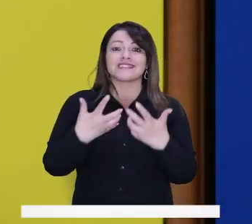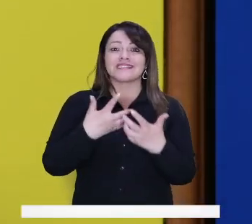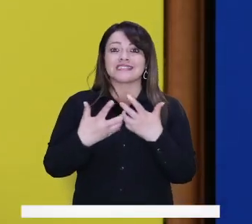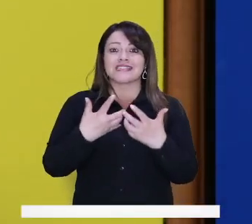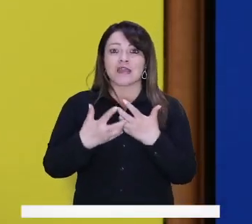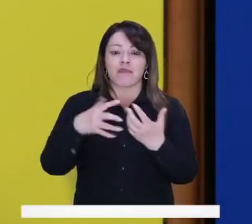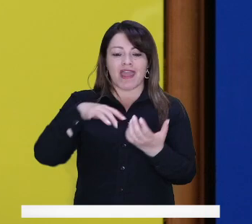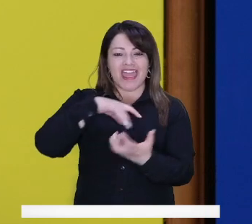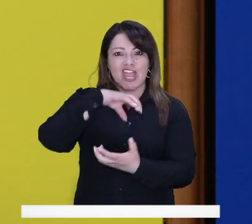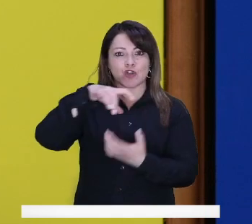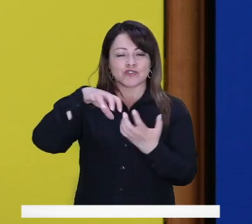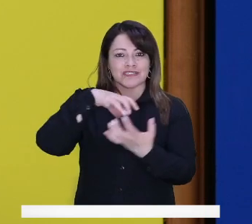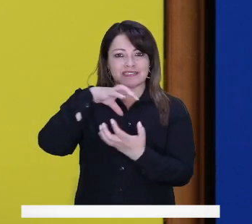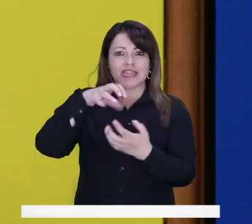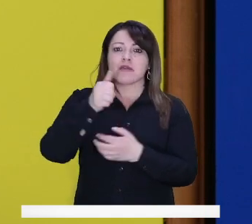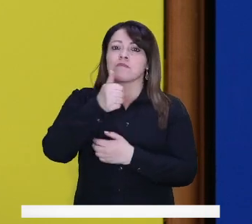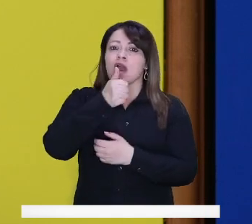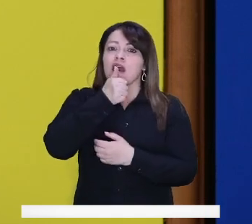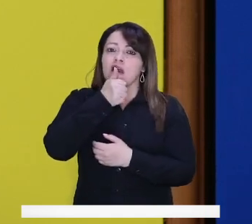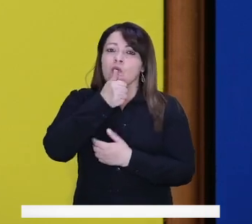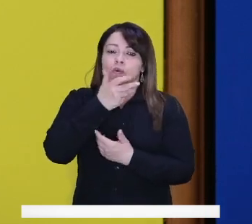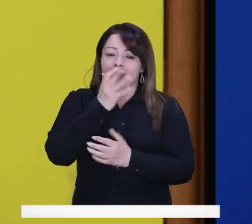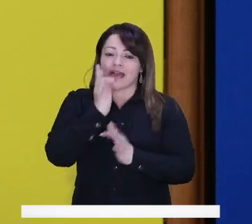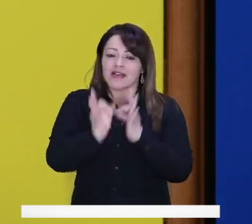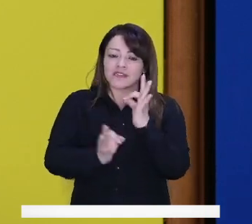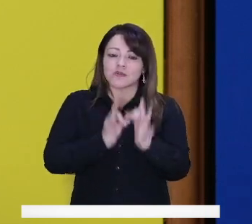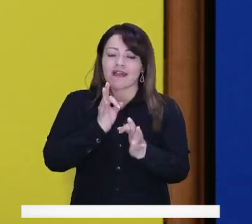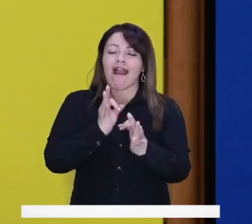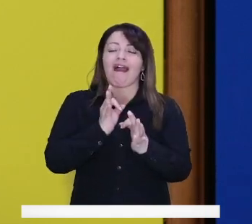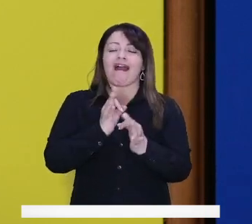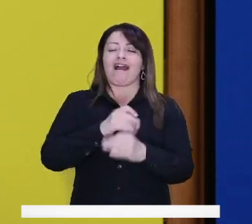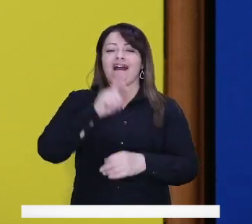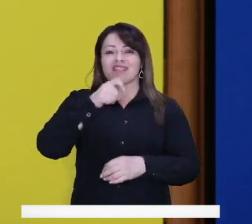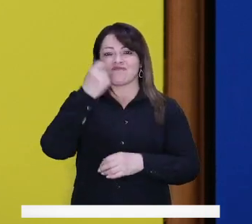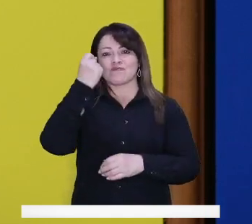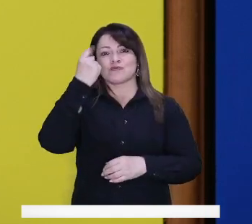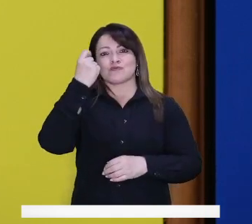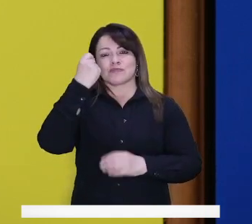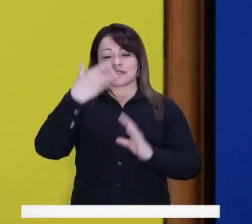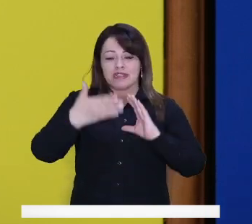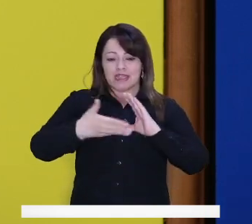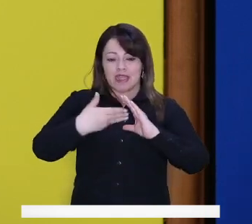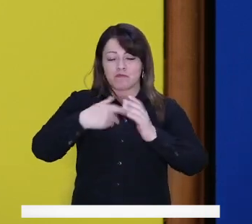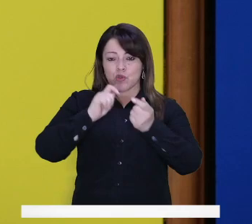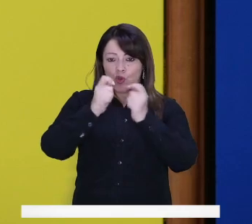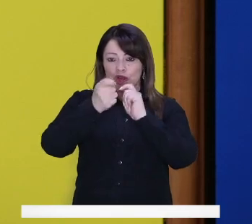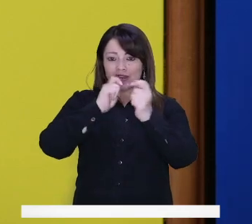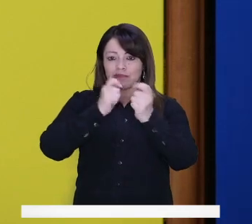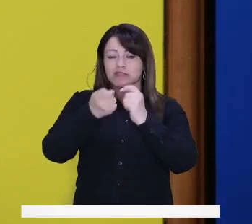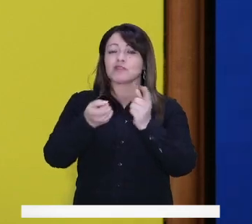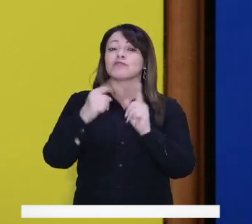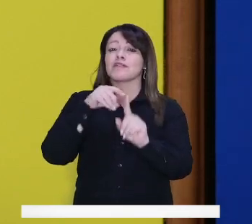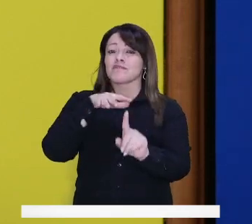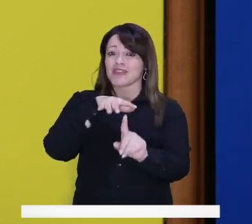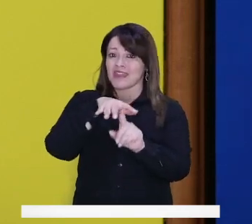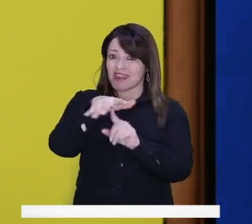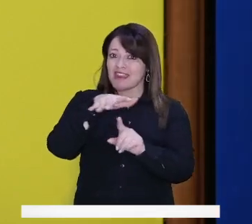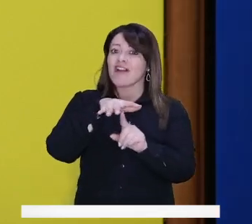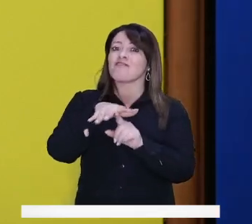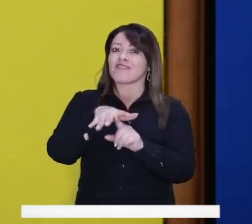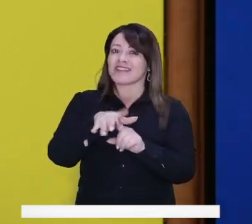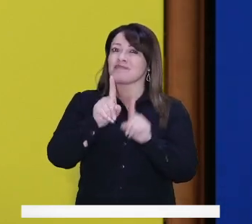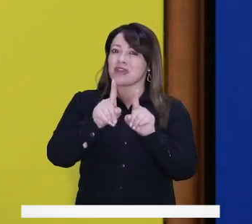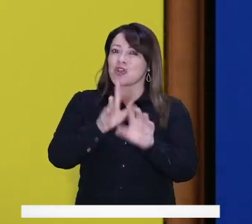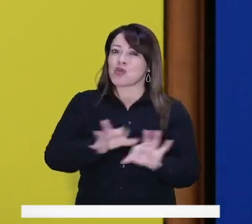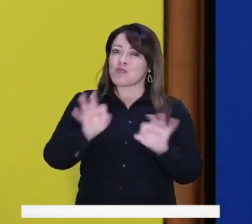ese sistema, de ese ecosistema, nosotros vamos a entender que el cambio climático también tiene esos efectos